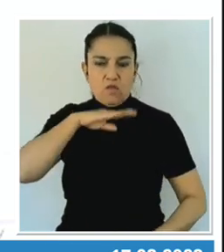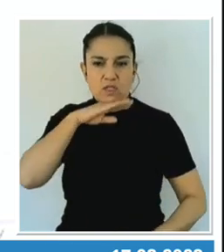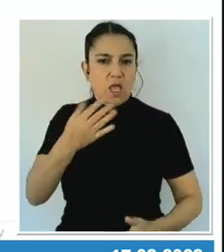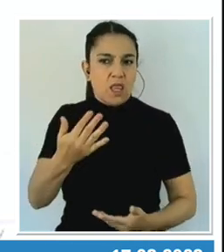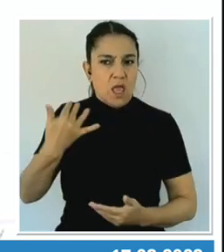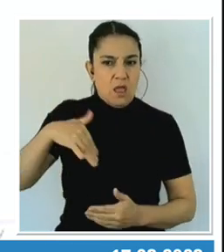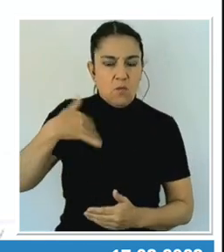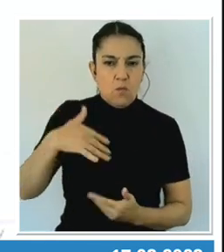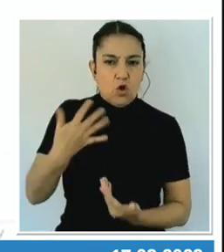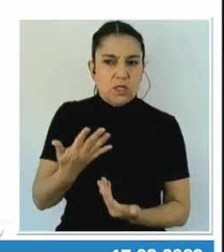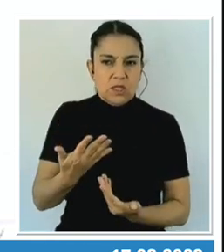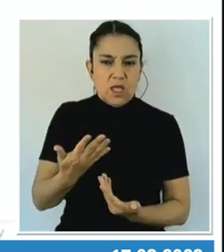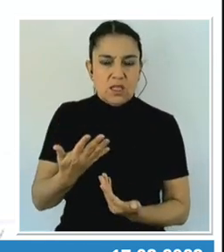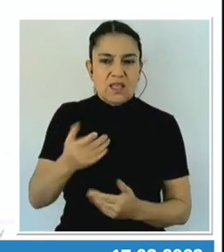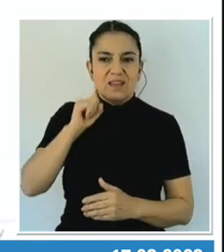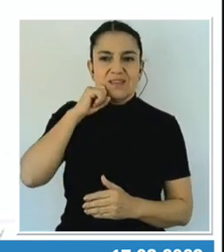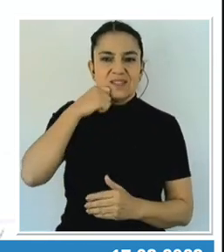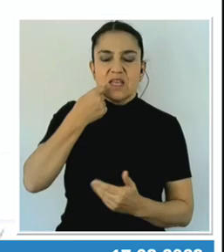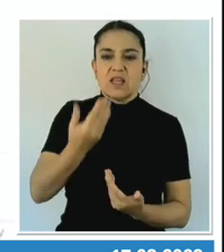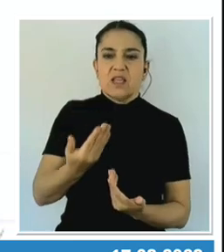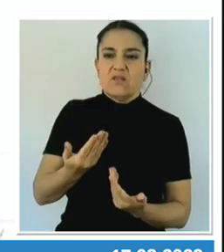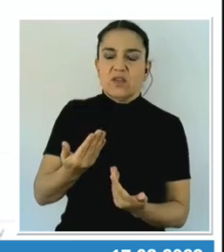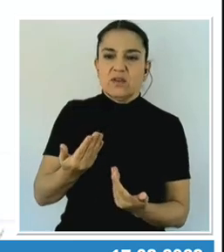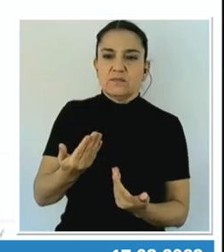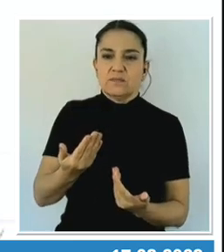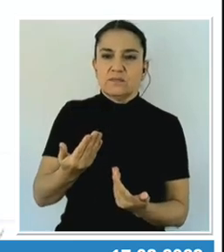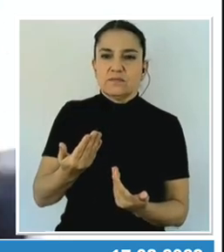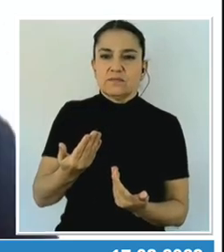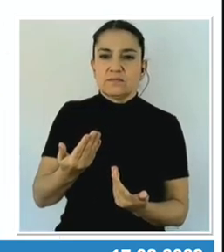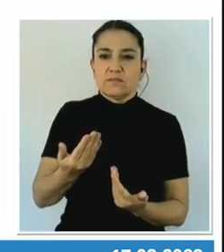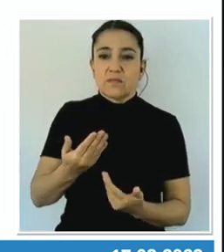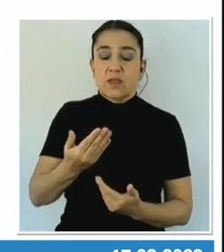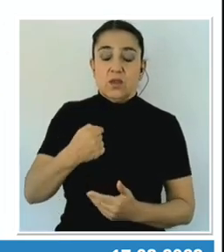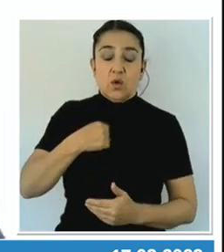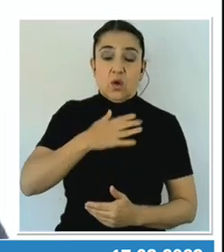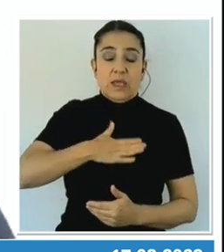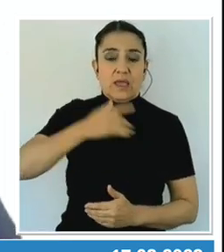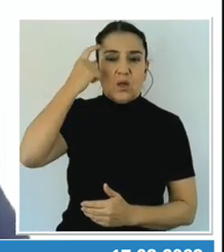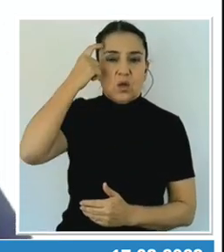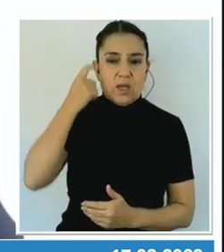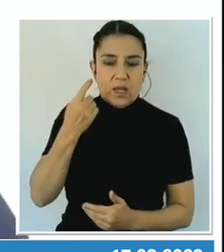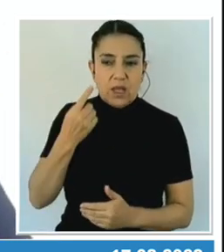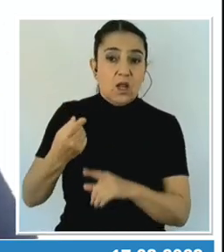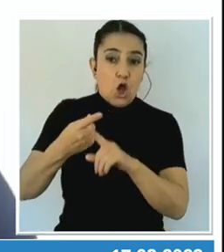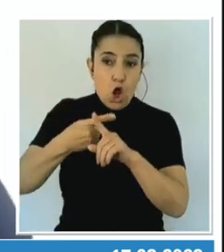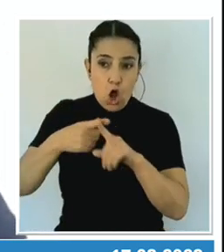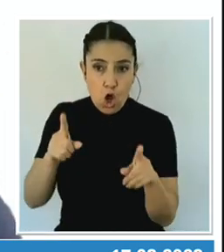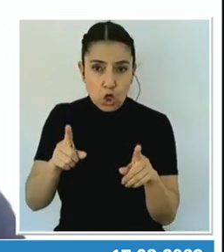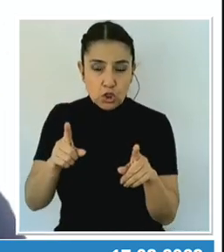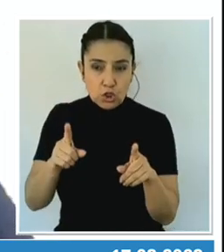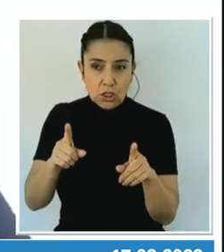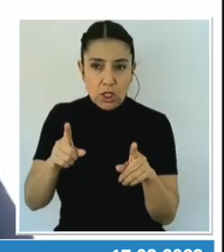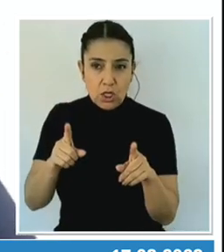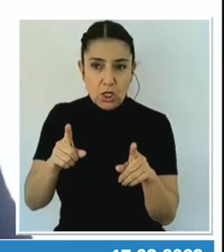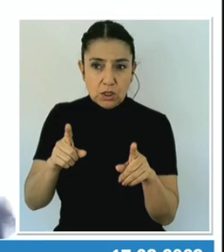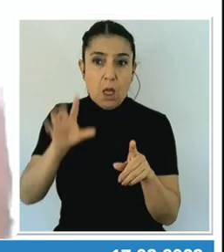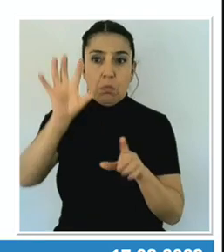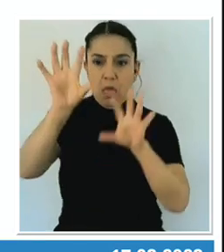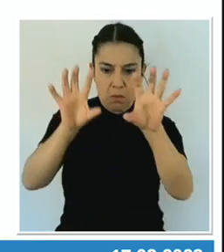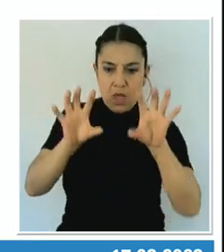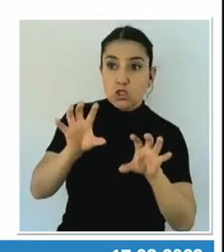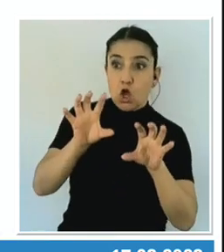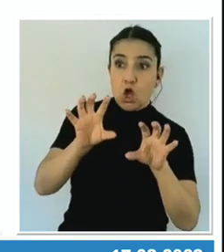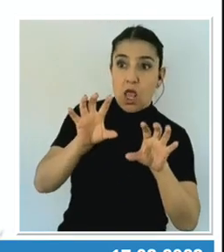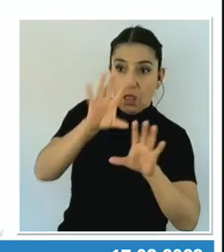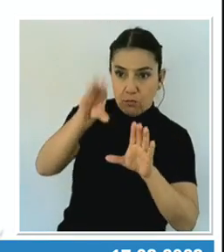cuestión de énfasis, quiero creer, otras dimensiones de los principios que me gustaría entonces